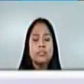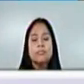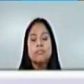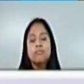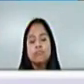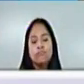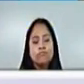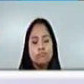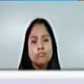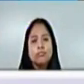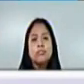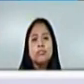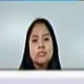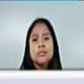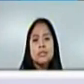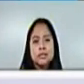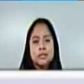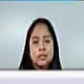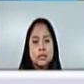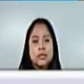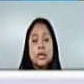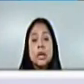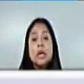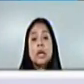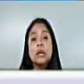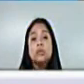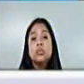solidaridad y su